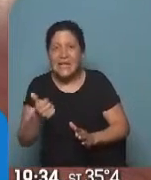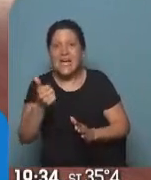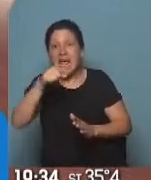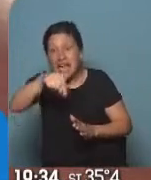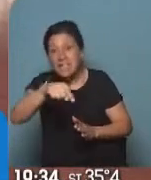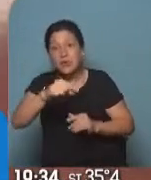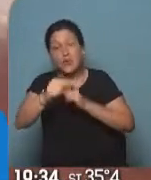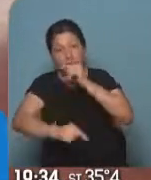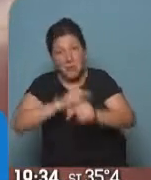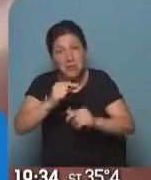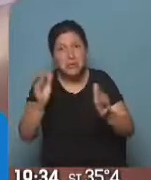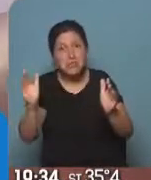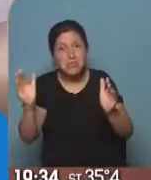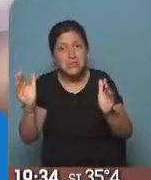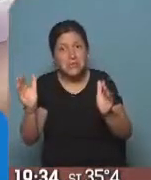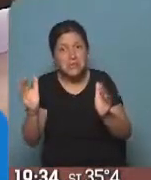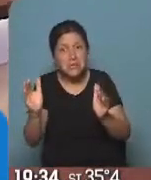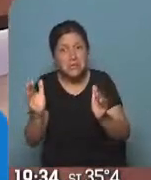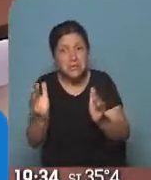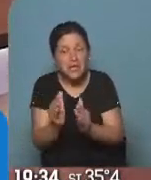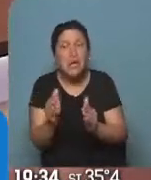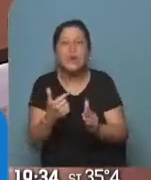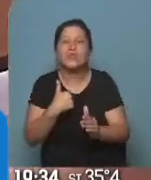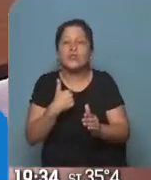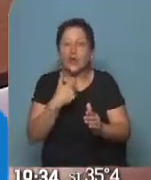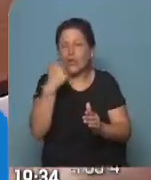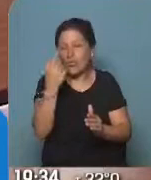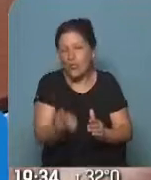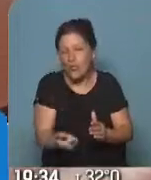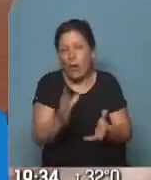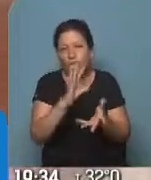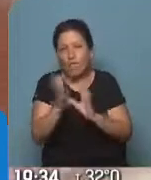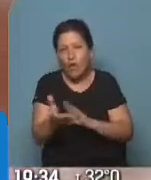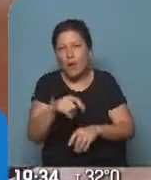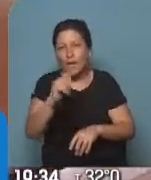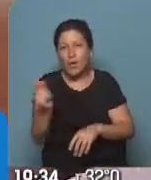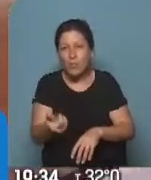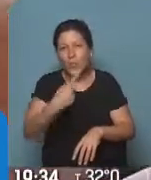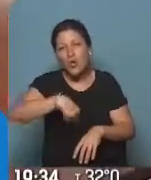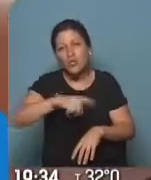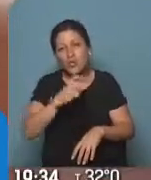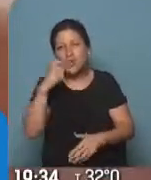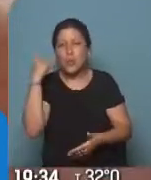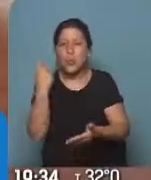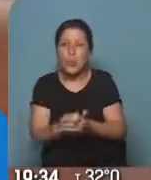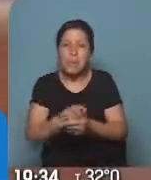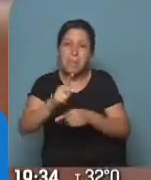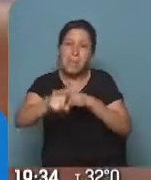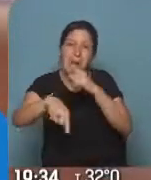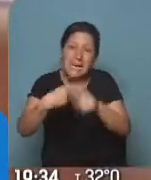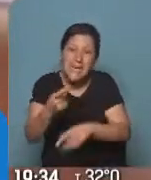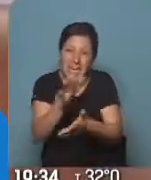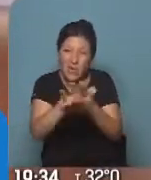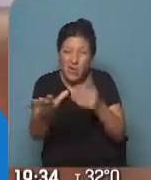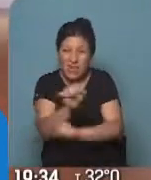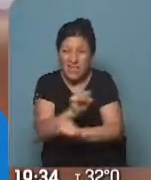eso fue reduciéndose, yo digo a veces a lo bruto que cada vez le asignamos menos probabilidad que mañana haya una nueva crisis, a